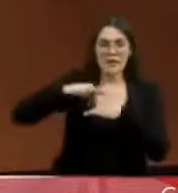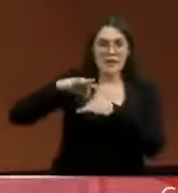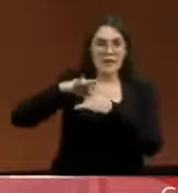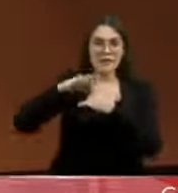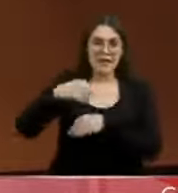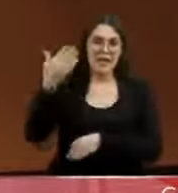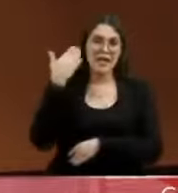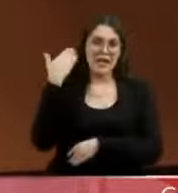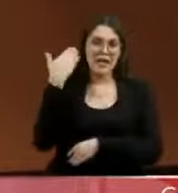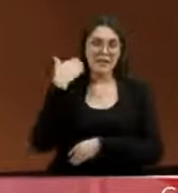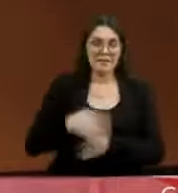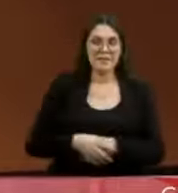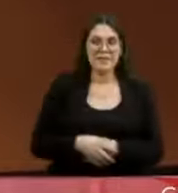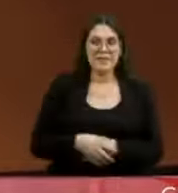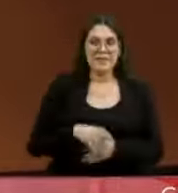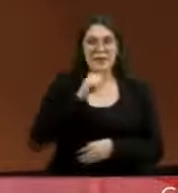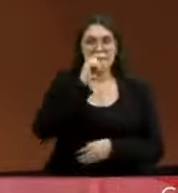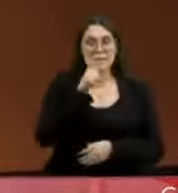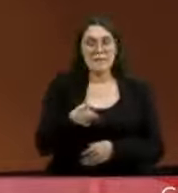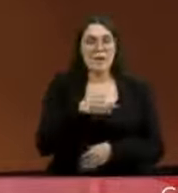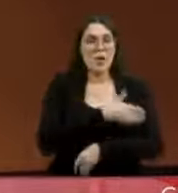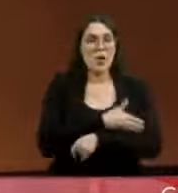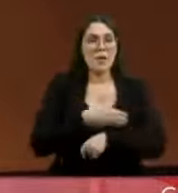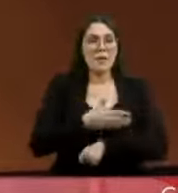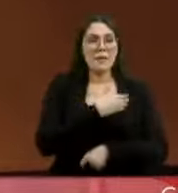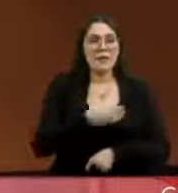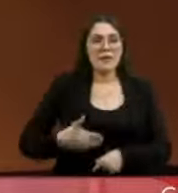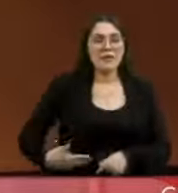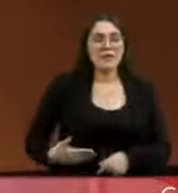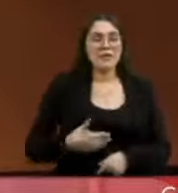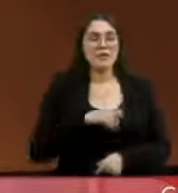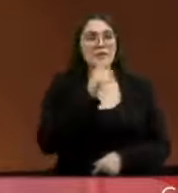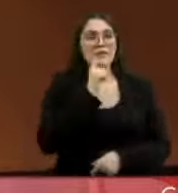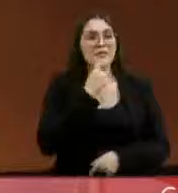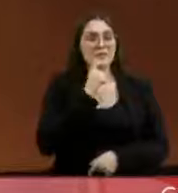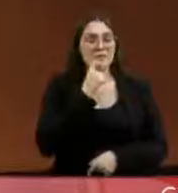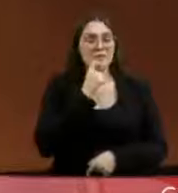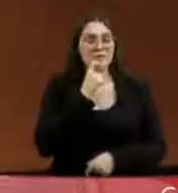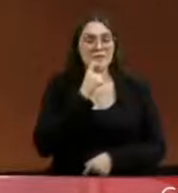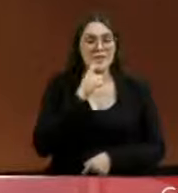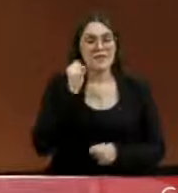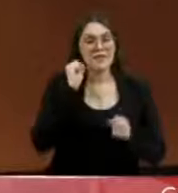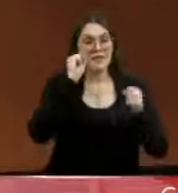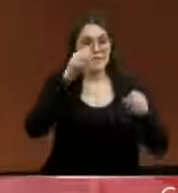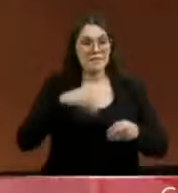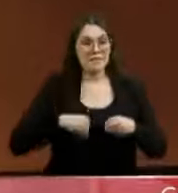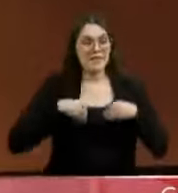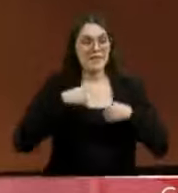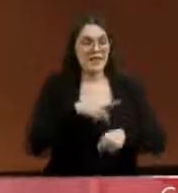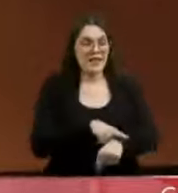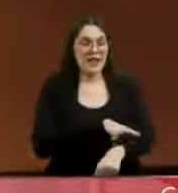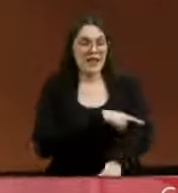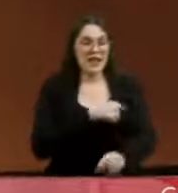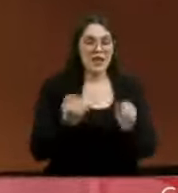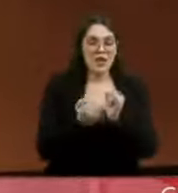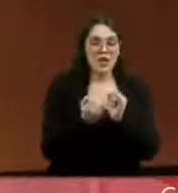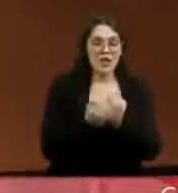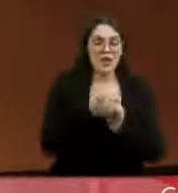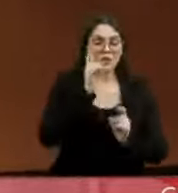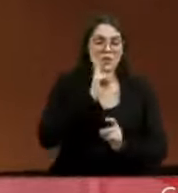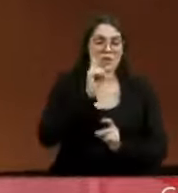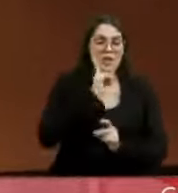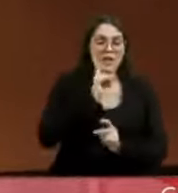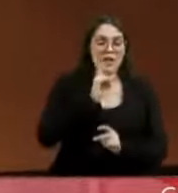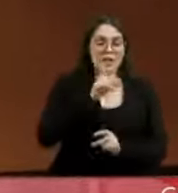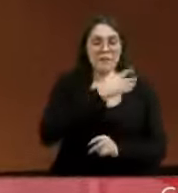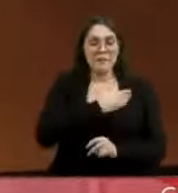México. ¡Larga vida al compañero presidente López Obrador! ¡Larga vida a nuestra presidenta